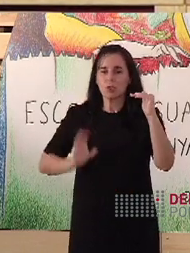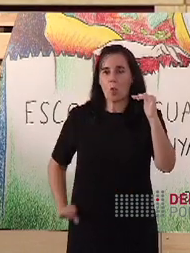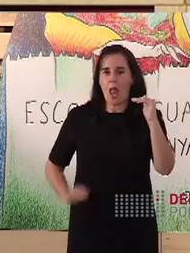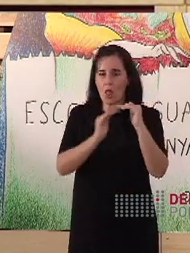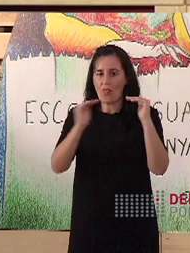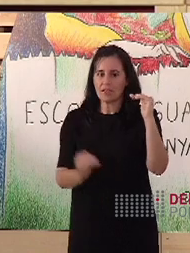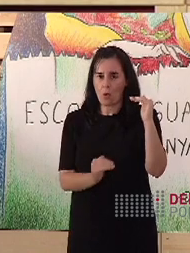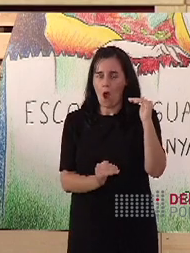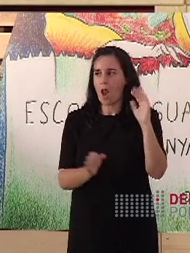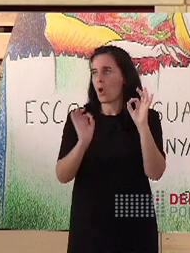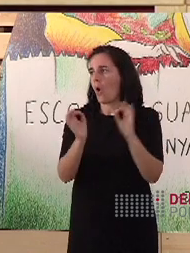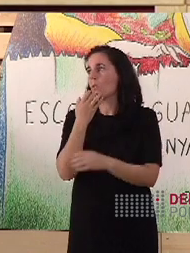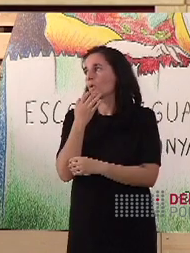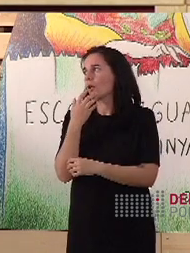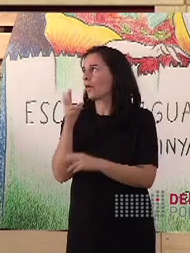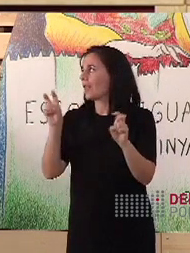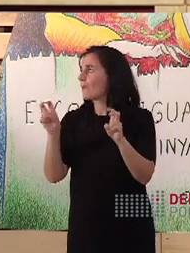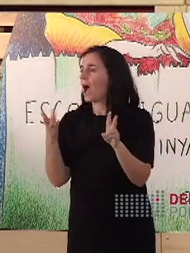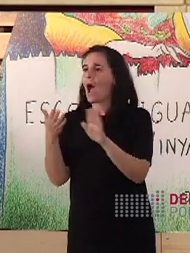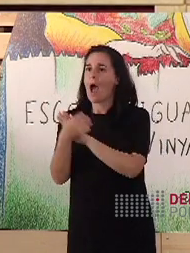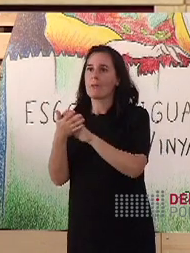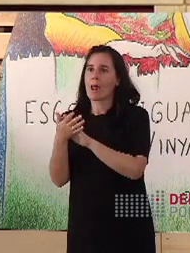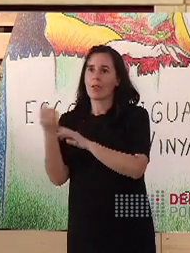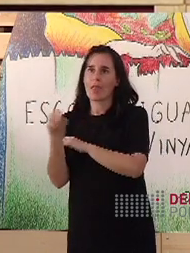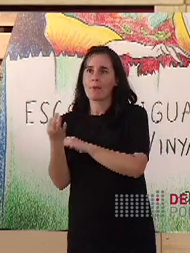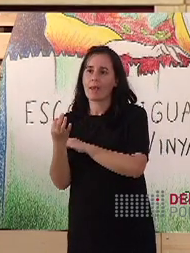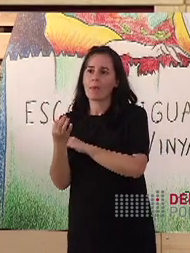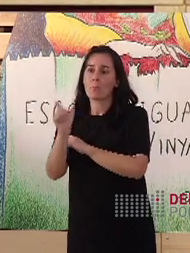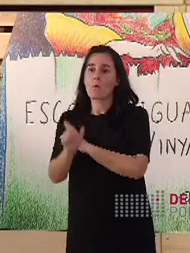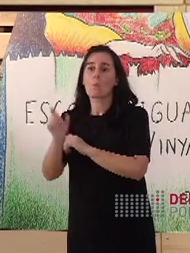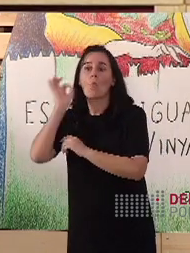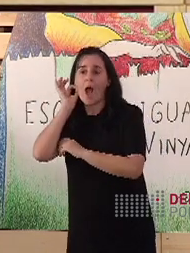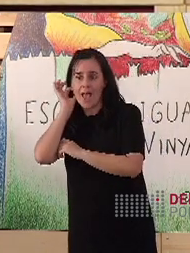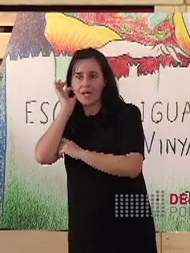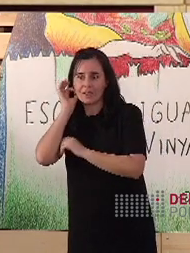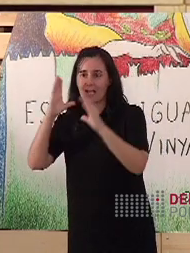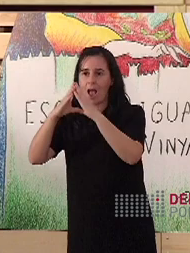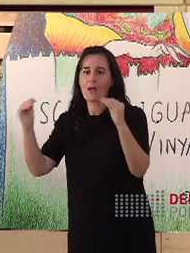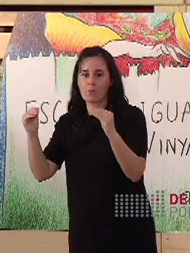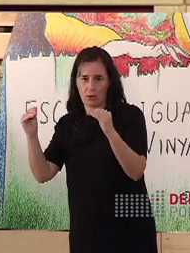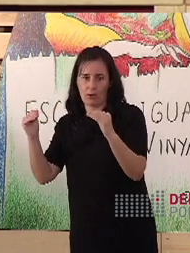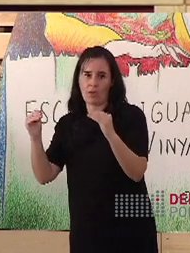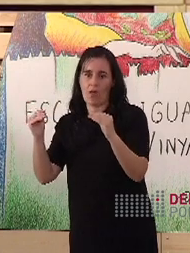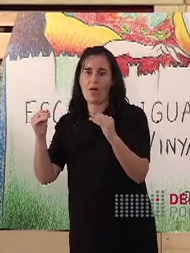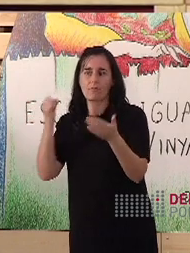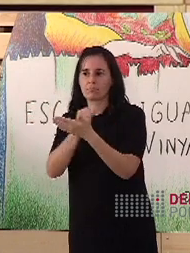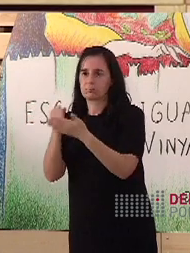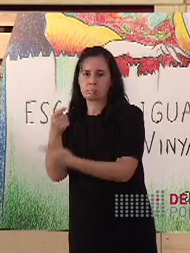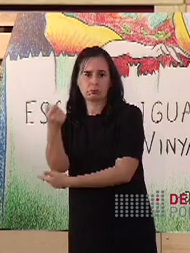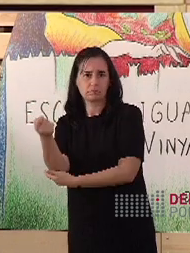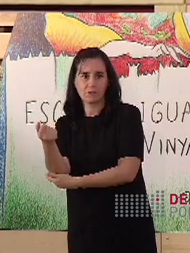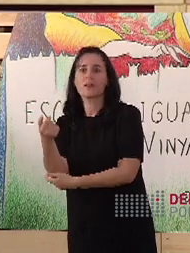que temos que falar de que as mulleres non se matriculan nas carreiras STEM, sí, claro que temos que falar